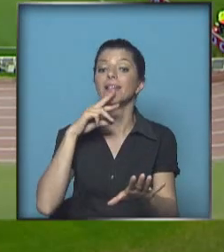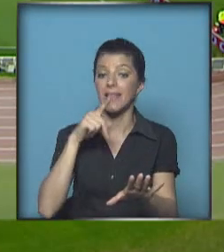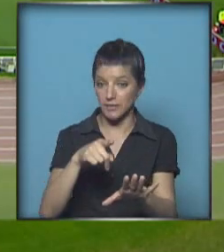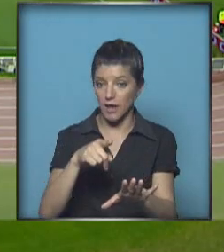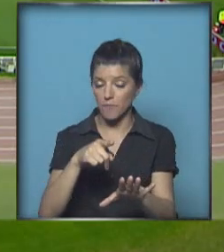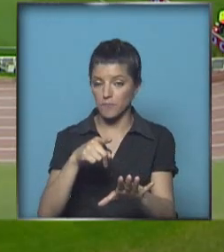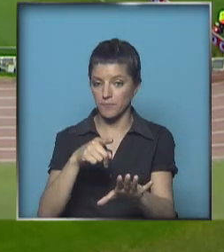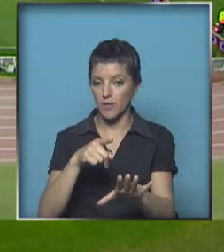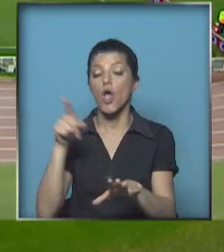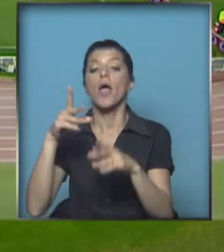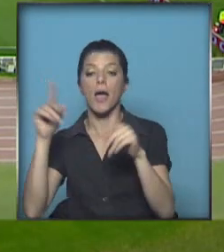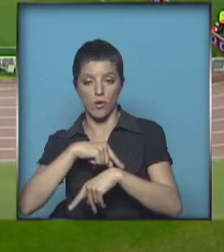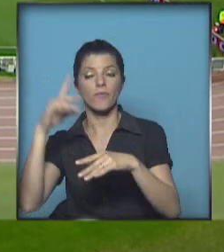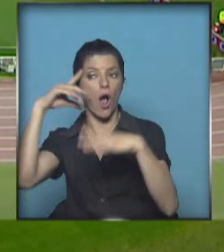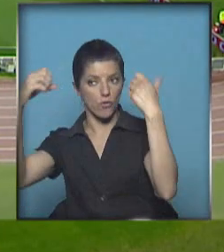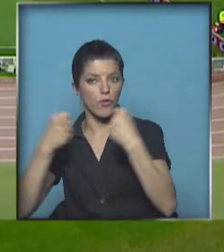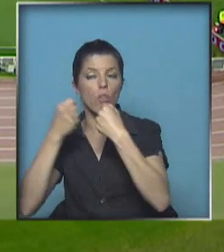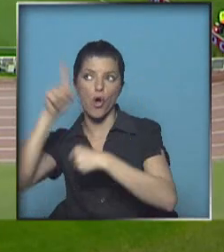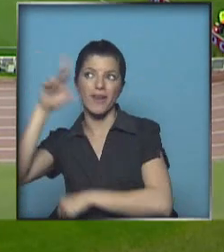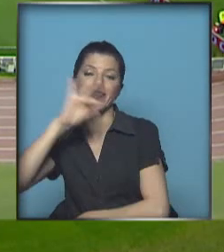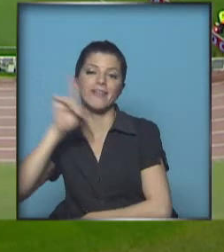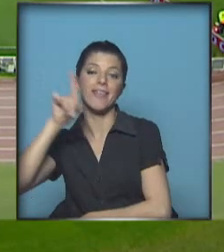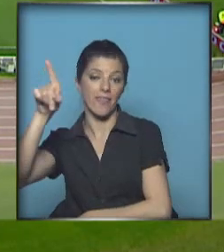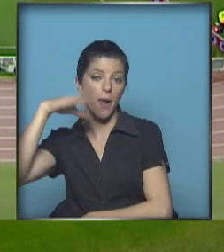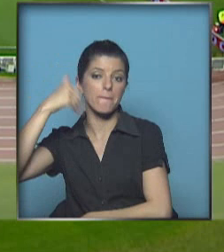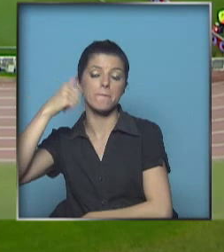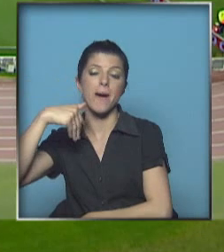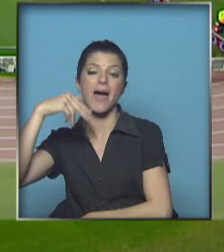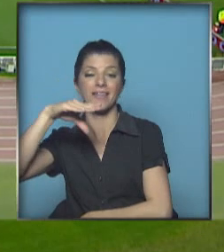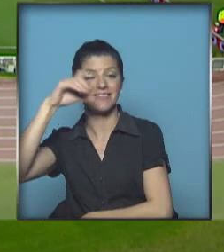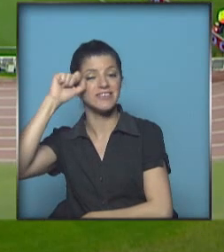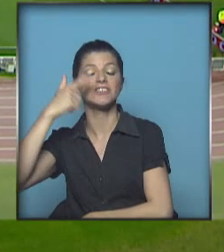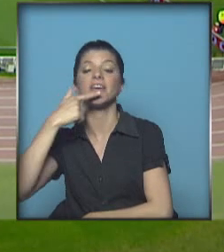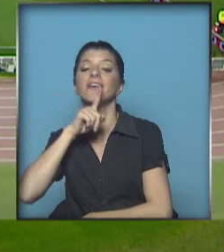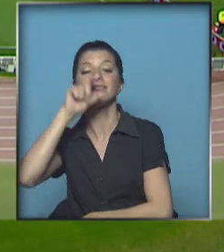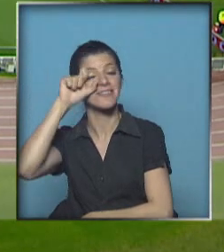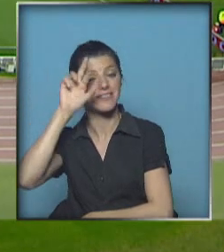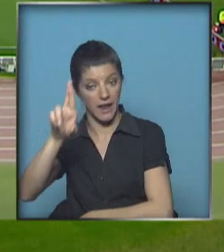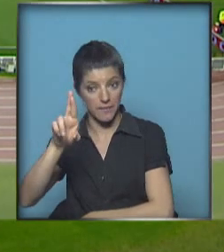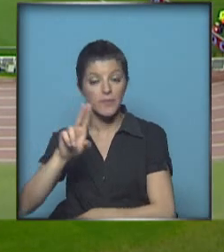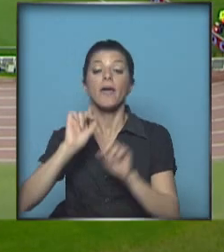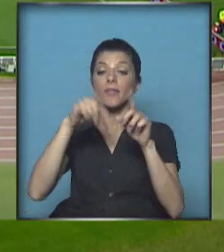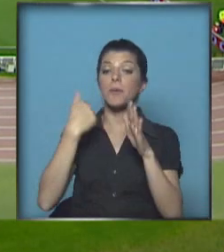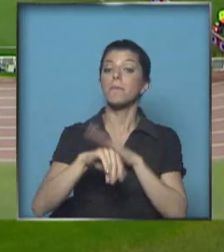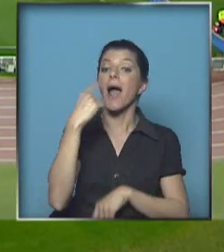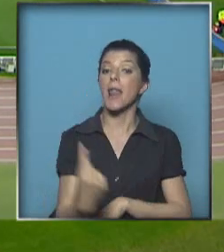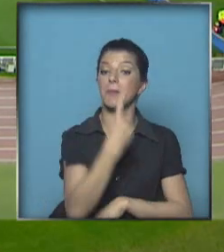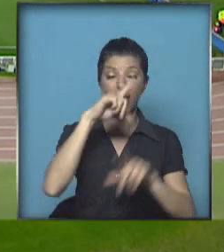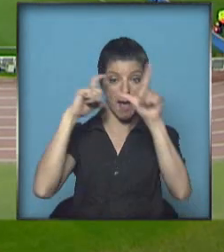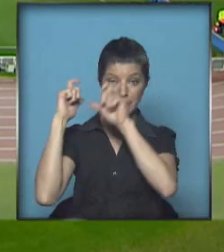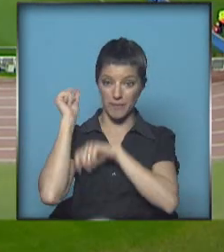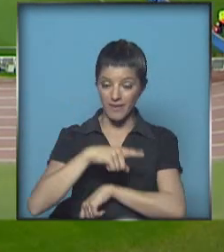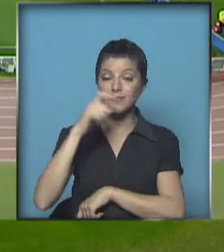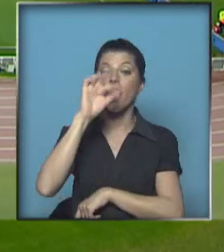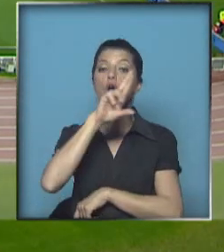entrenador del Manchester United, Luis Van Gaal. También va a hacer su debut Ángel Correa, oficialmente con la selección argentina.